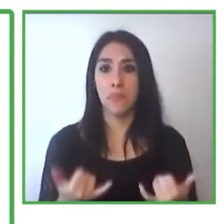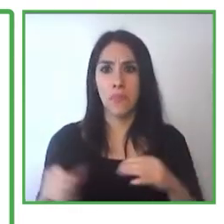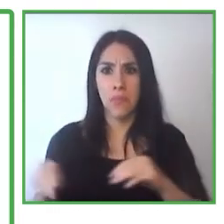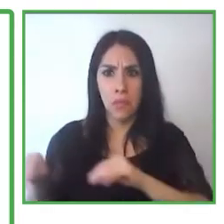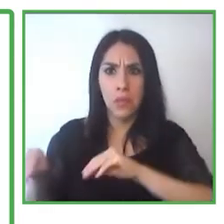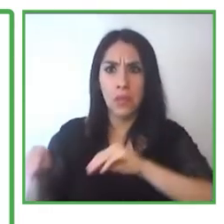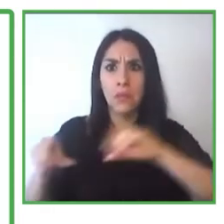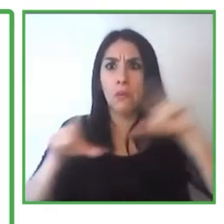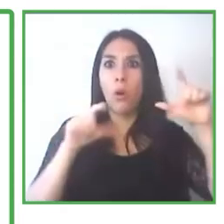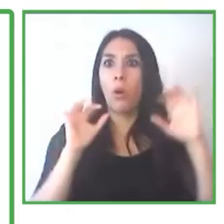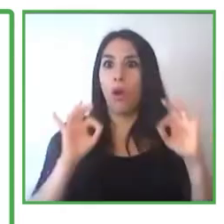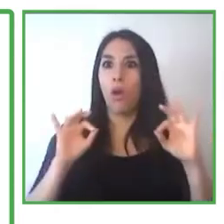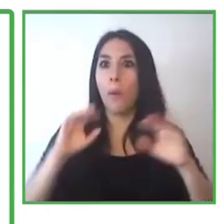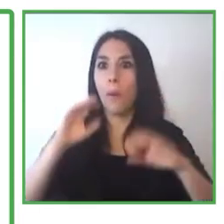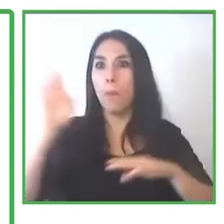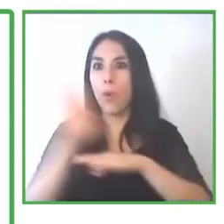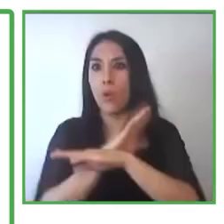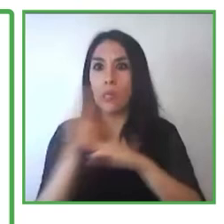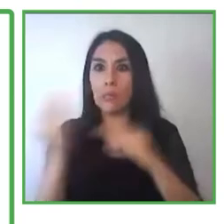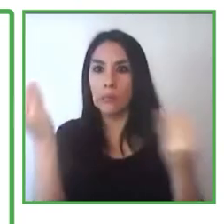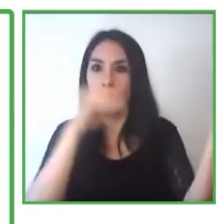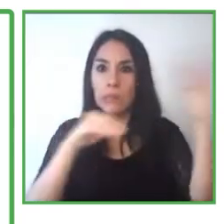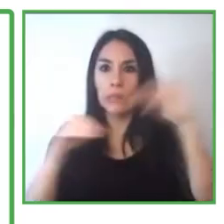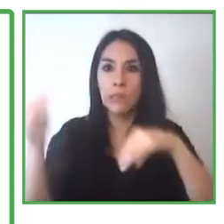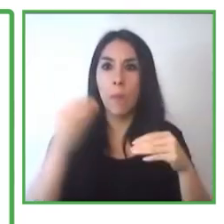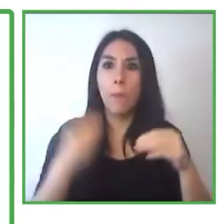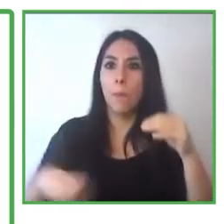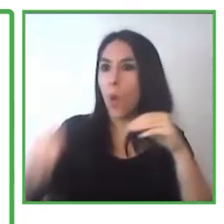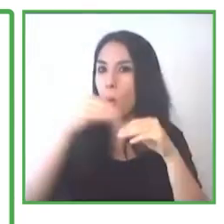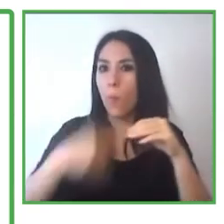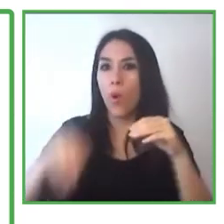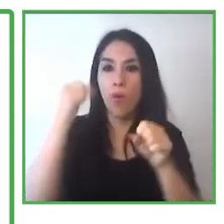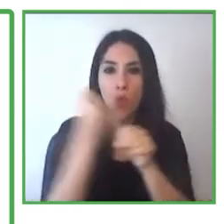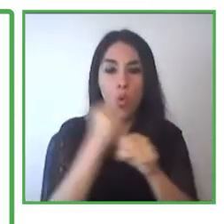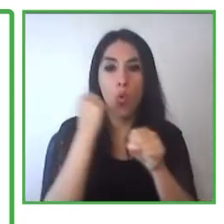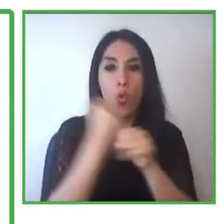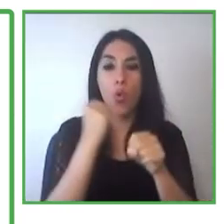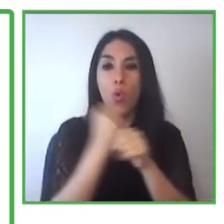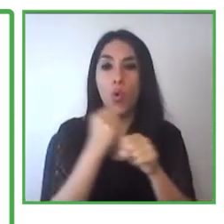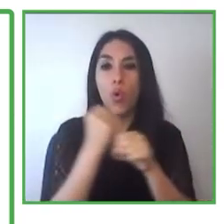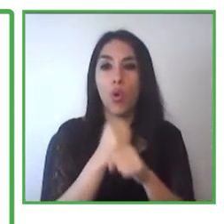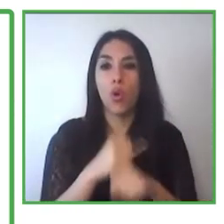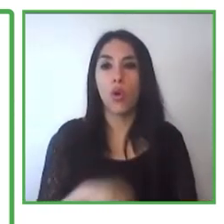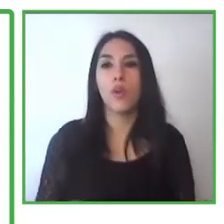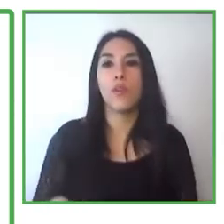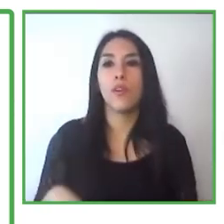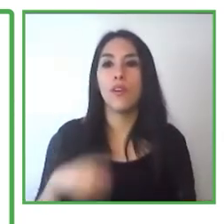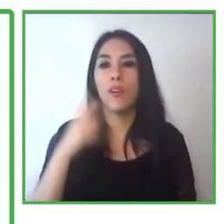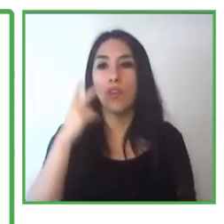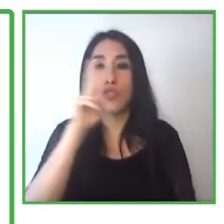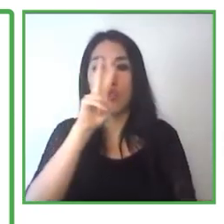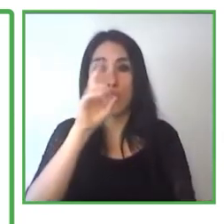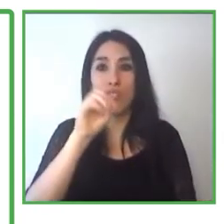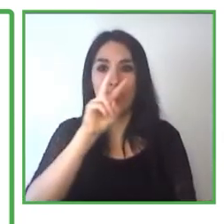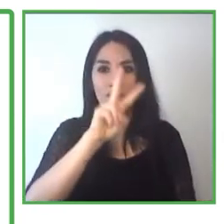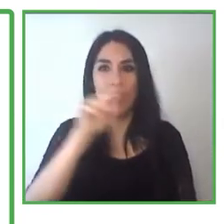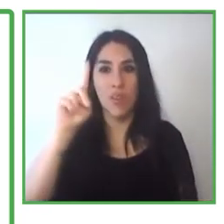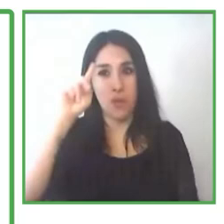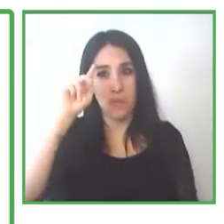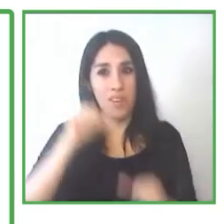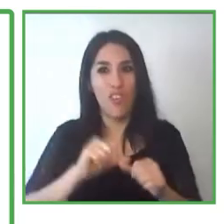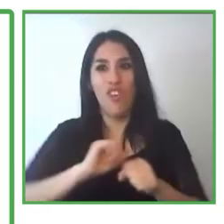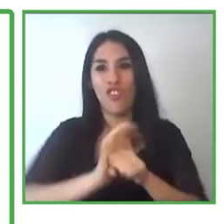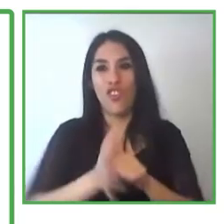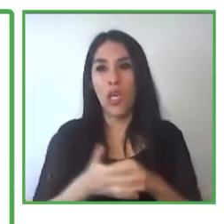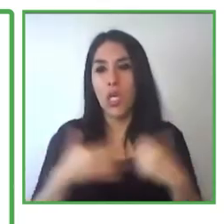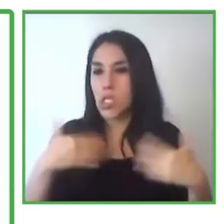supo. De hecho, el mes de marzo del 2020 quedó paralizada porque se paró toda la economía, quedó paralizado el programa, pero